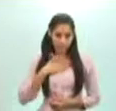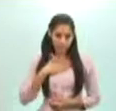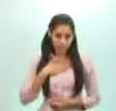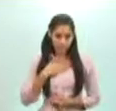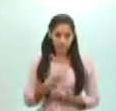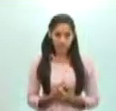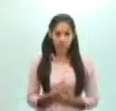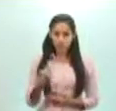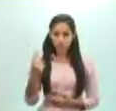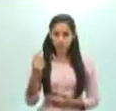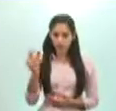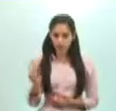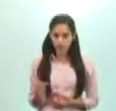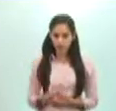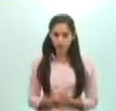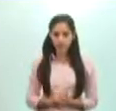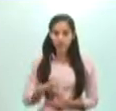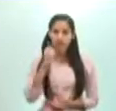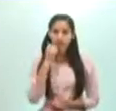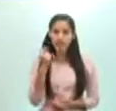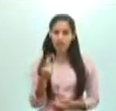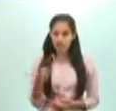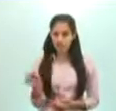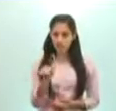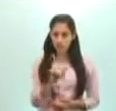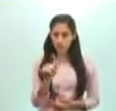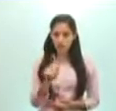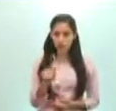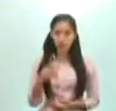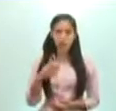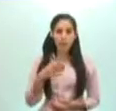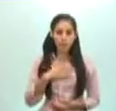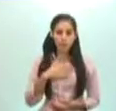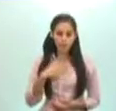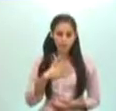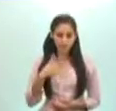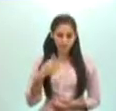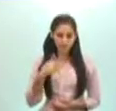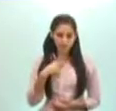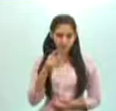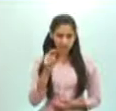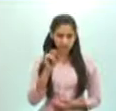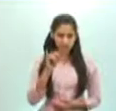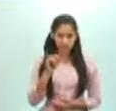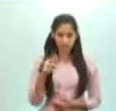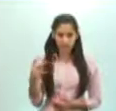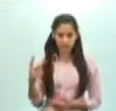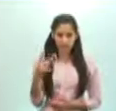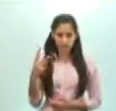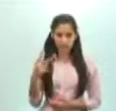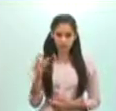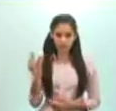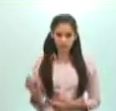persona, además del pronombre personal ti de la segunda